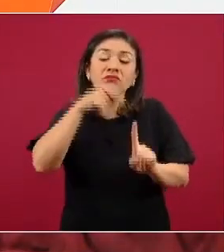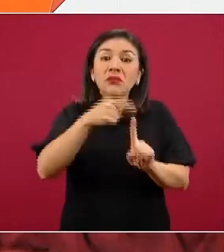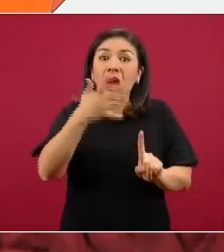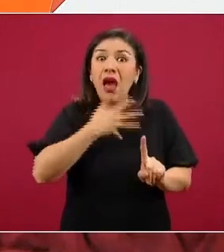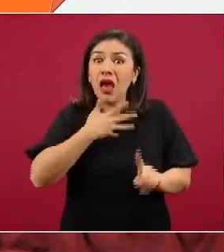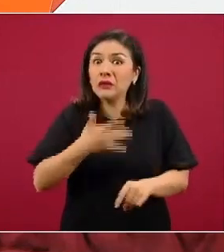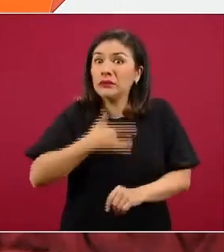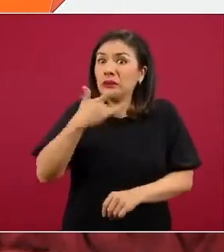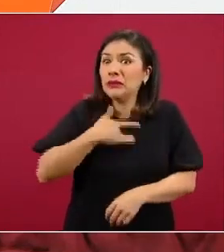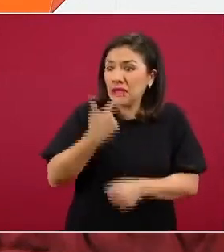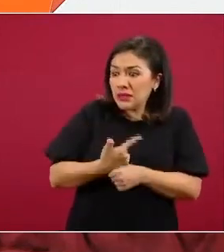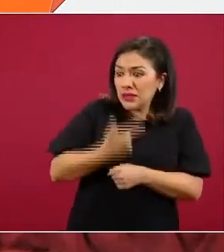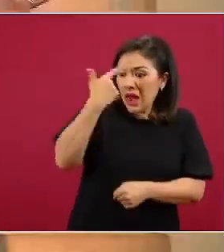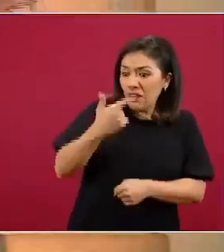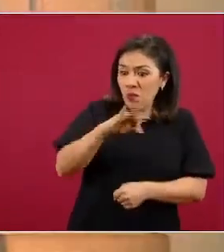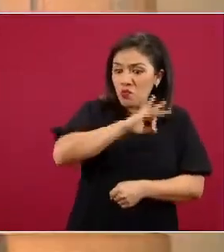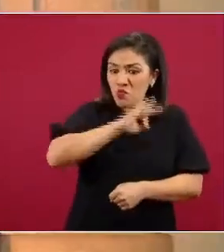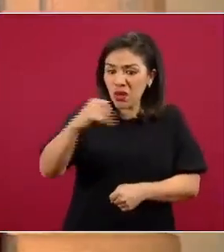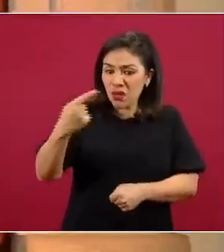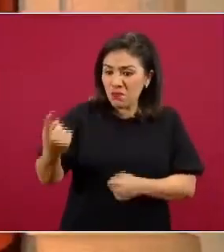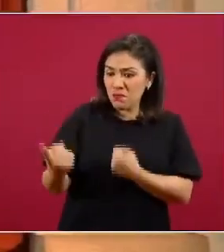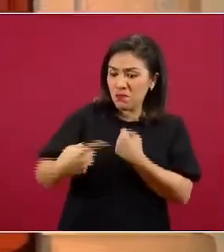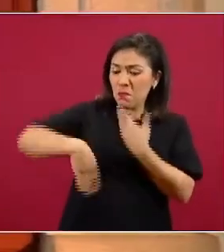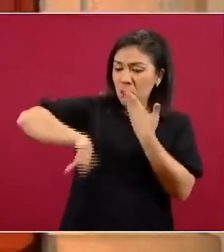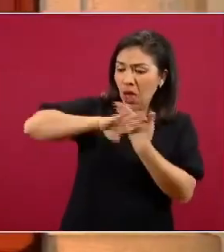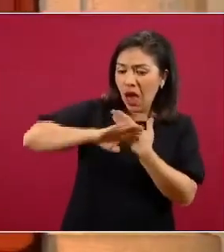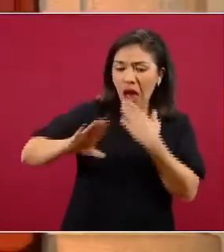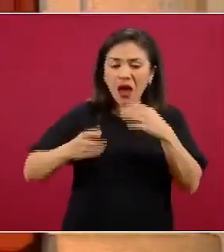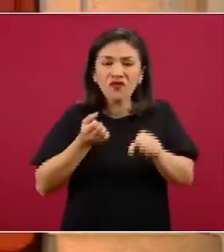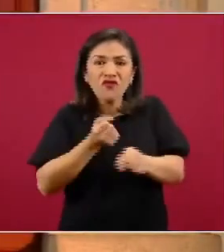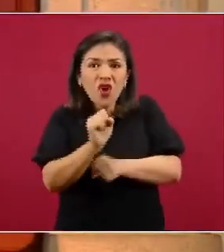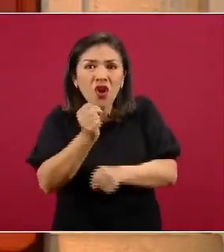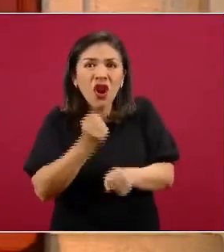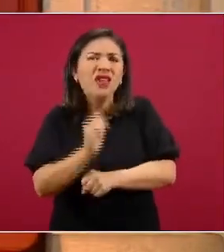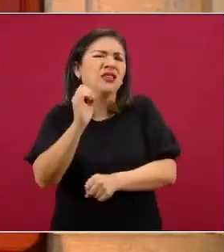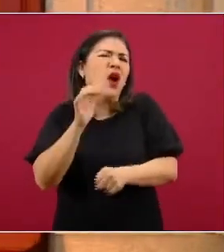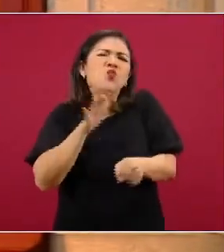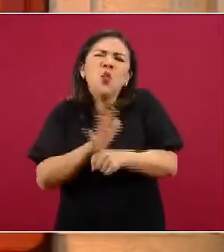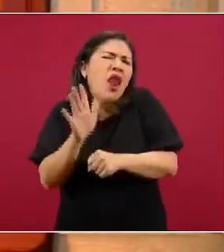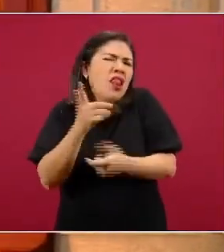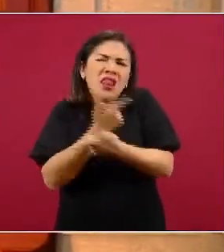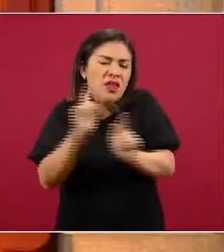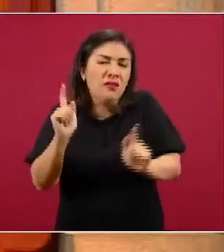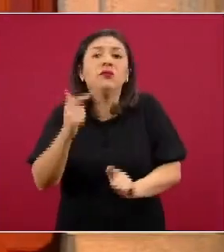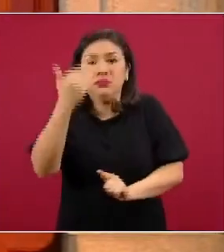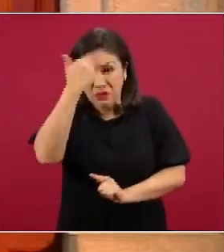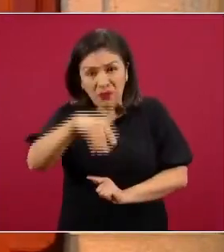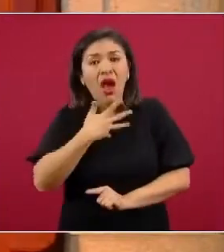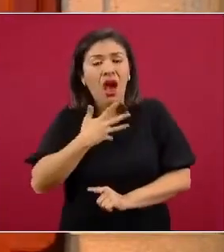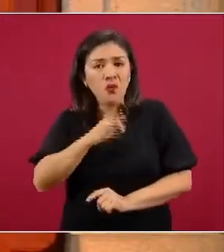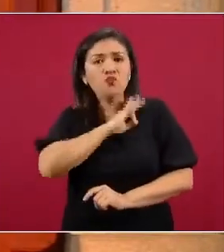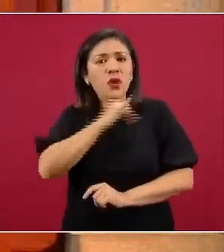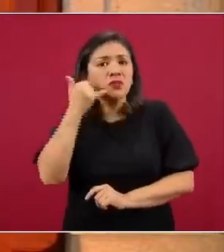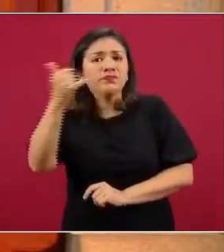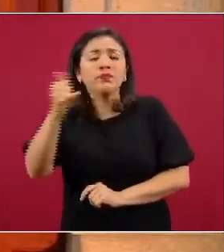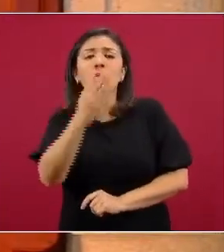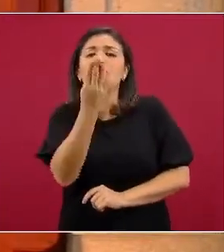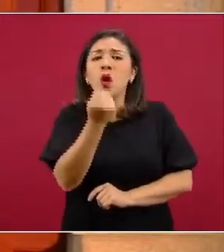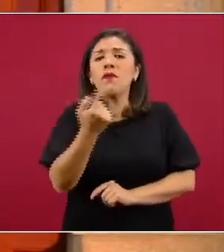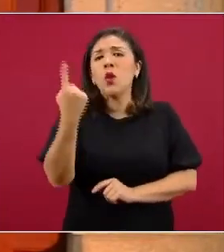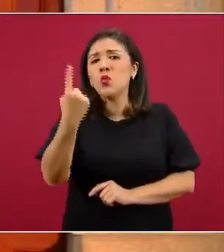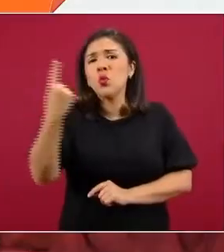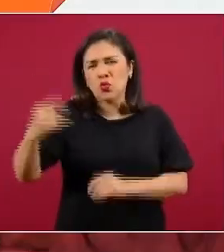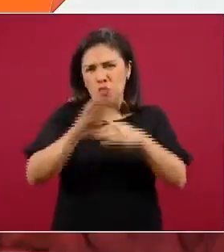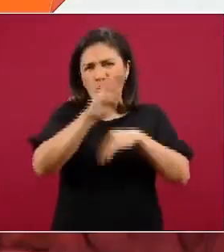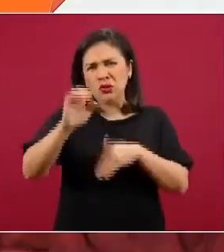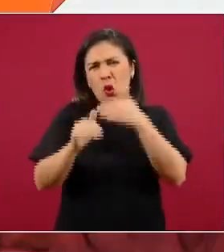tenga el riesgo de este tipo de violencia o de cualquier otro tipo de violencia, que sepa que están las líneas del 911 con